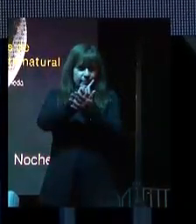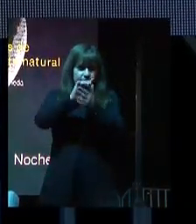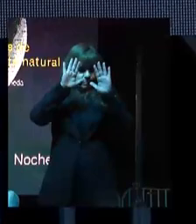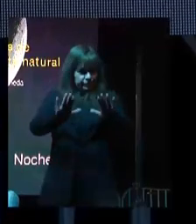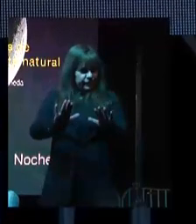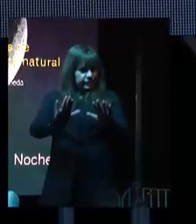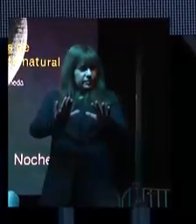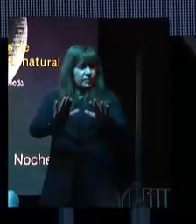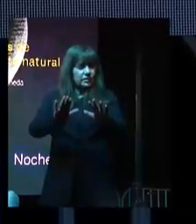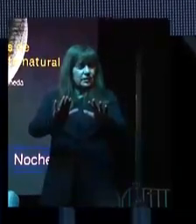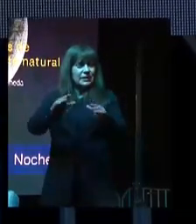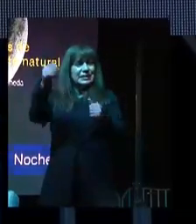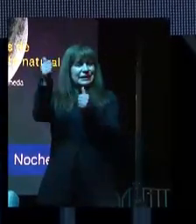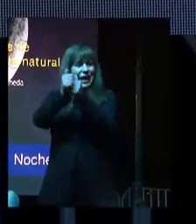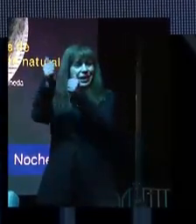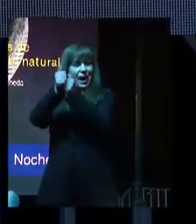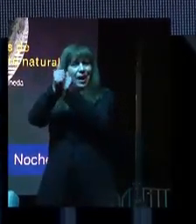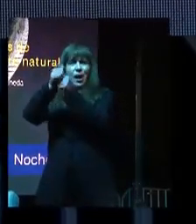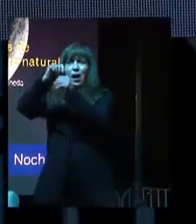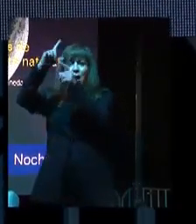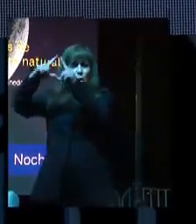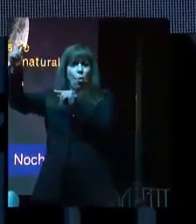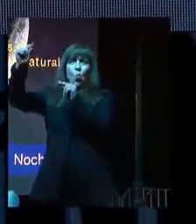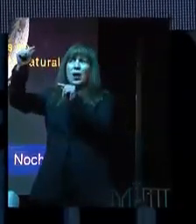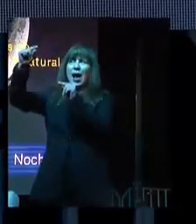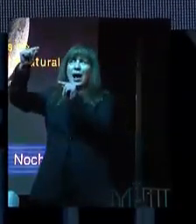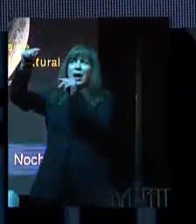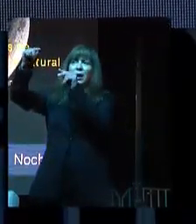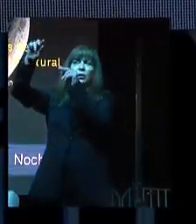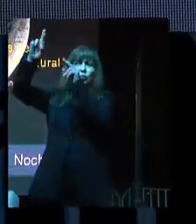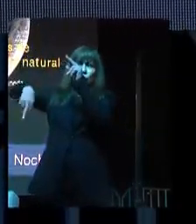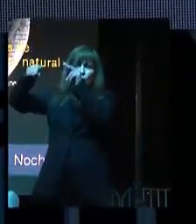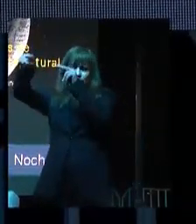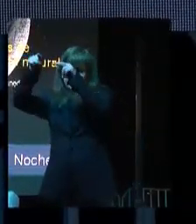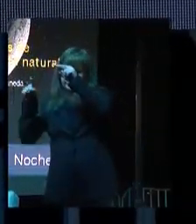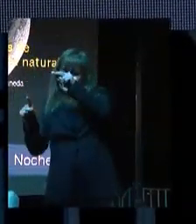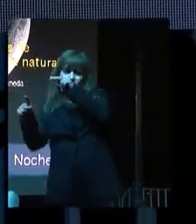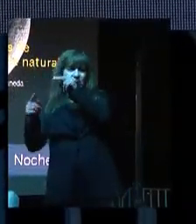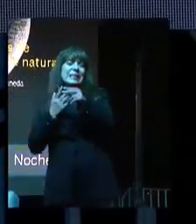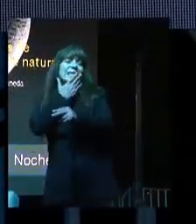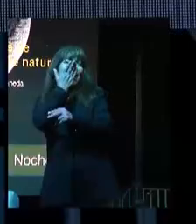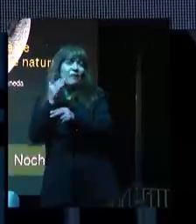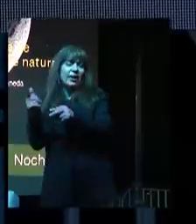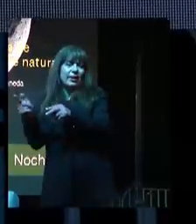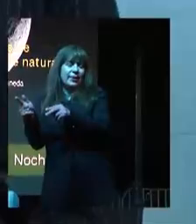semipermanente cerca del polo sur de la Luna. Porque el polo sur,